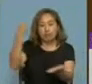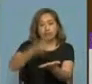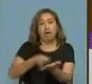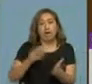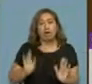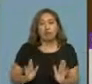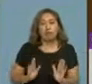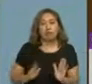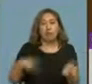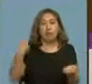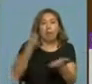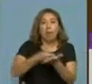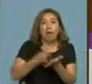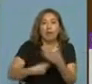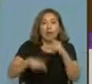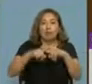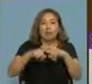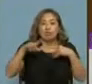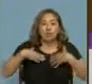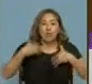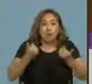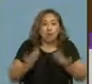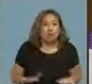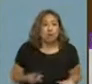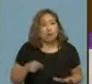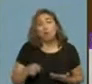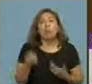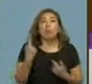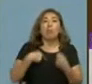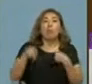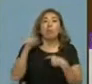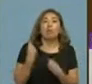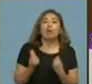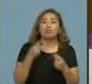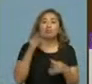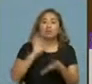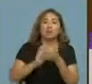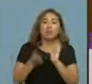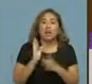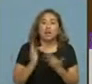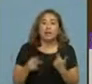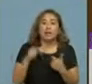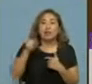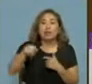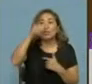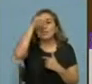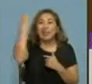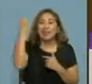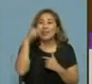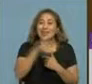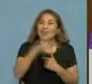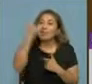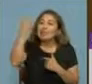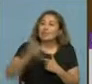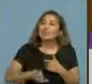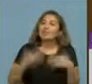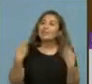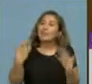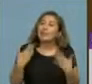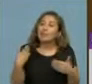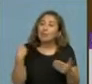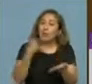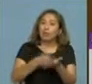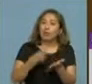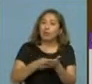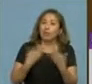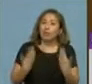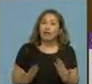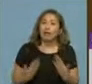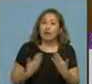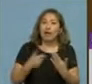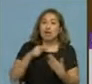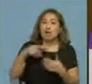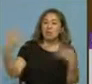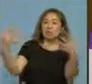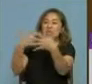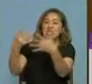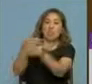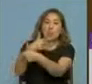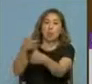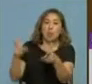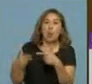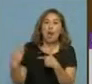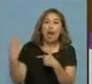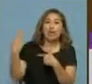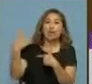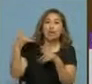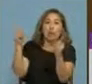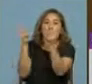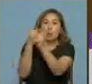pagar, pague. ¿Por qué no van a tener la posibilidad de pagar si es una nación que sí tiene capacidad de pago? No está en guerra, no está en